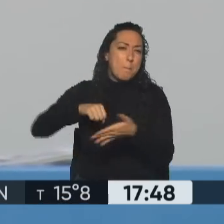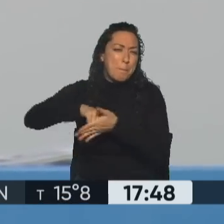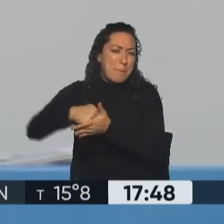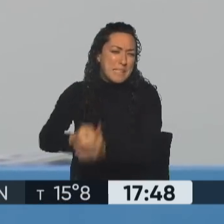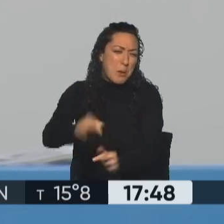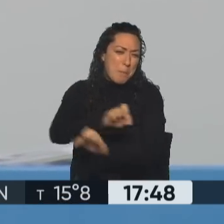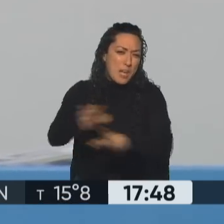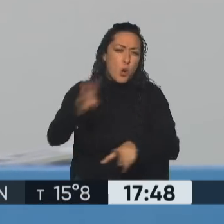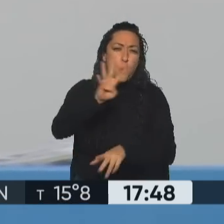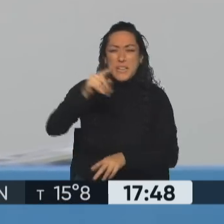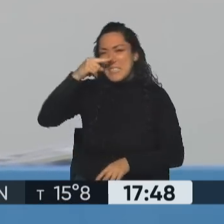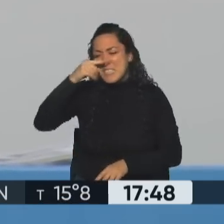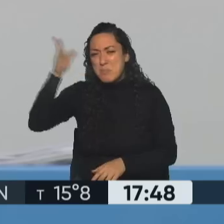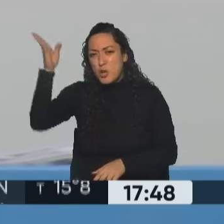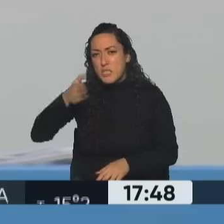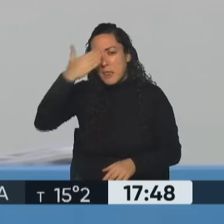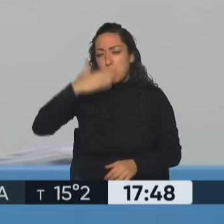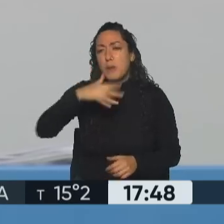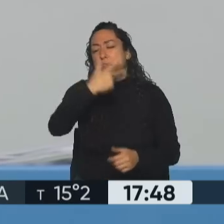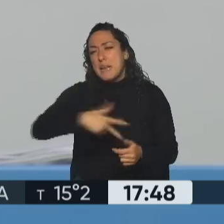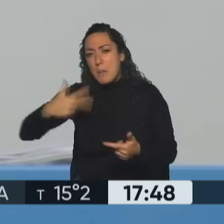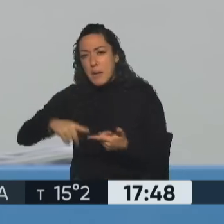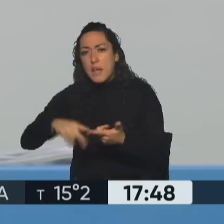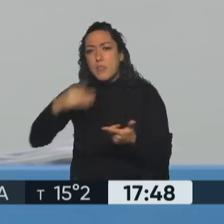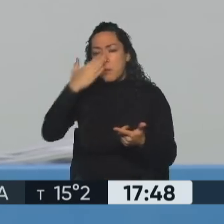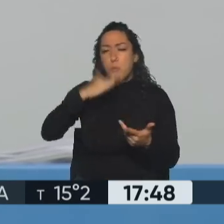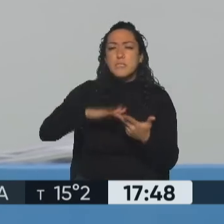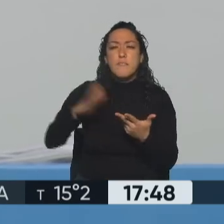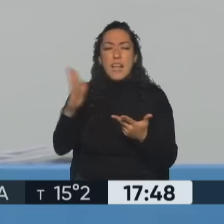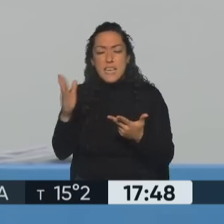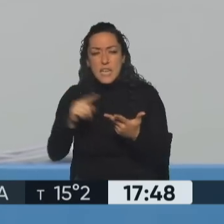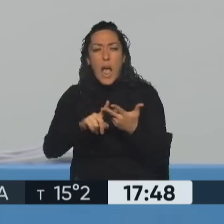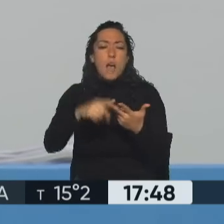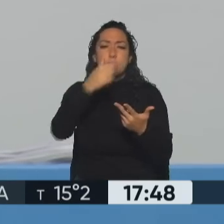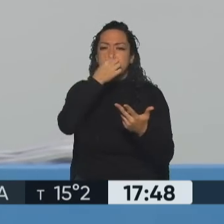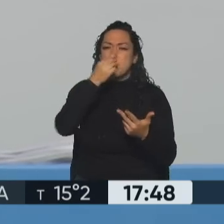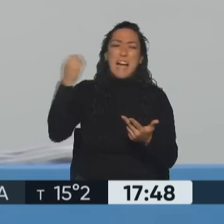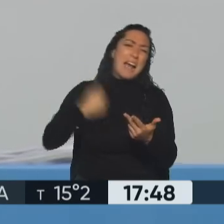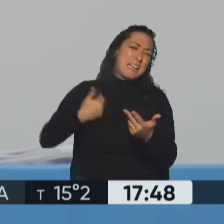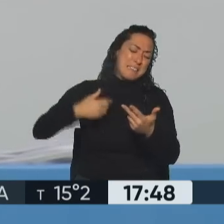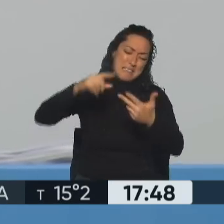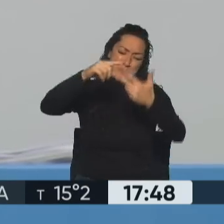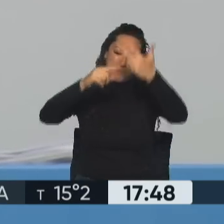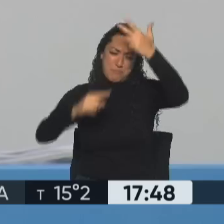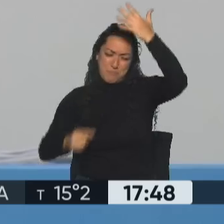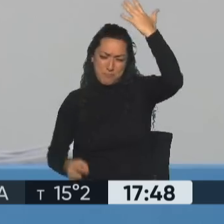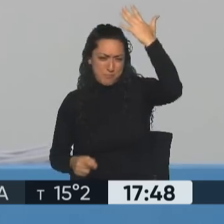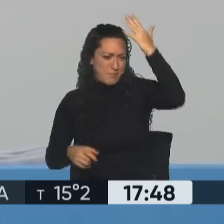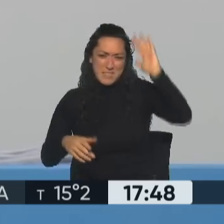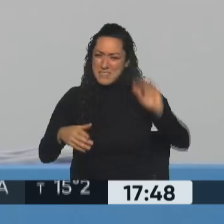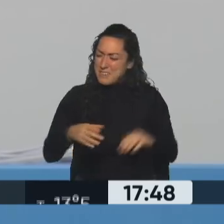con un 47%, le sigue Dinamarca, creo que después Bélgica, pero la Argentina está lejísimos de